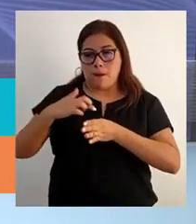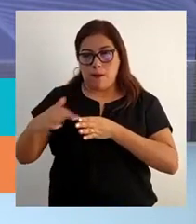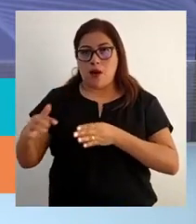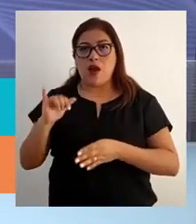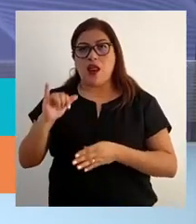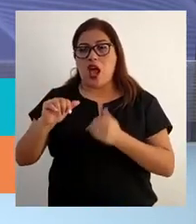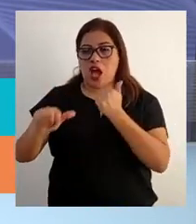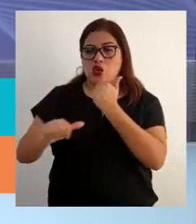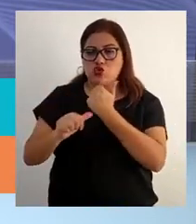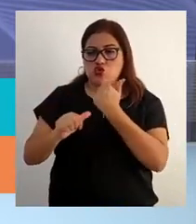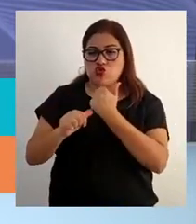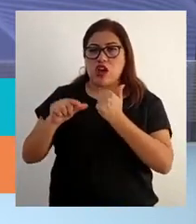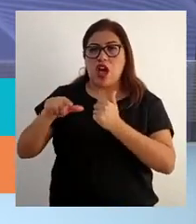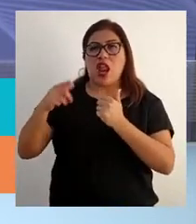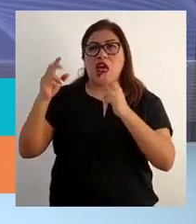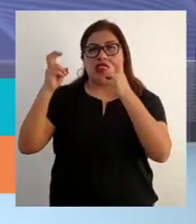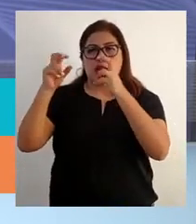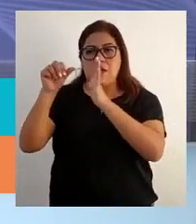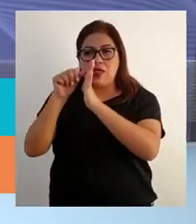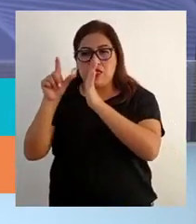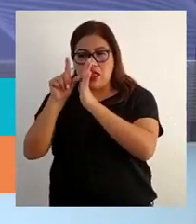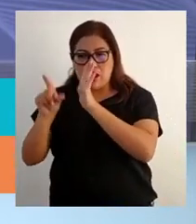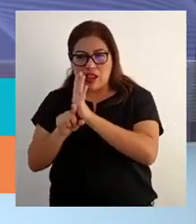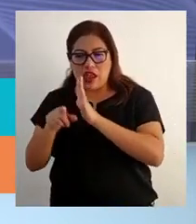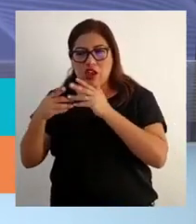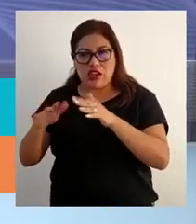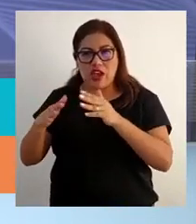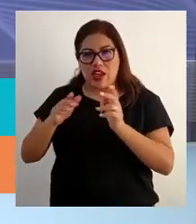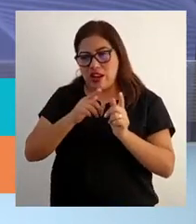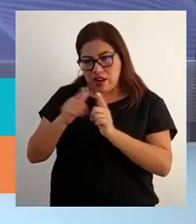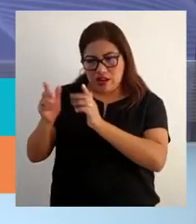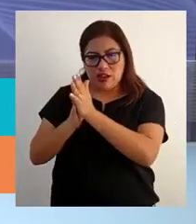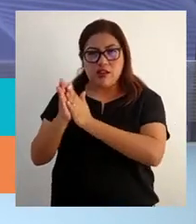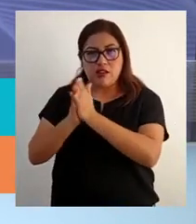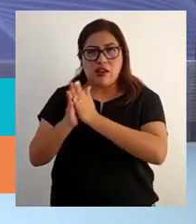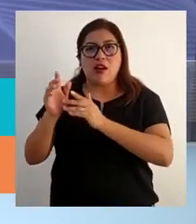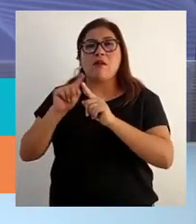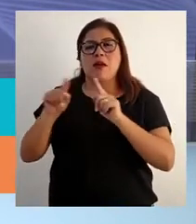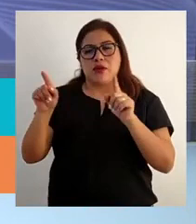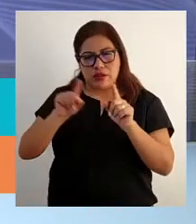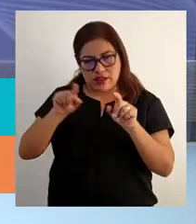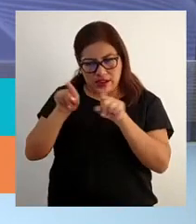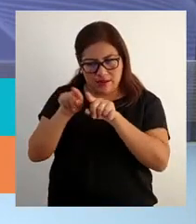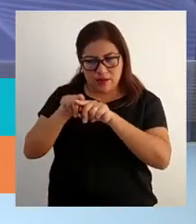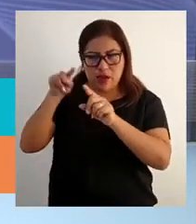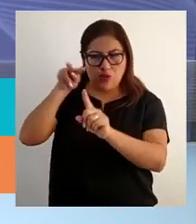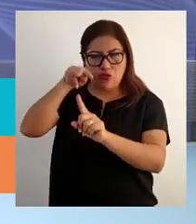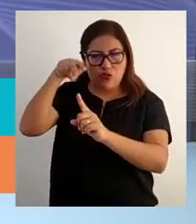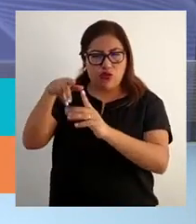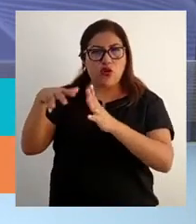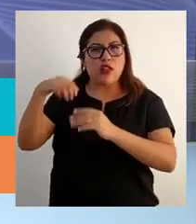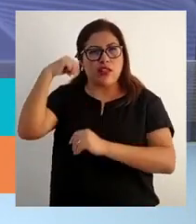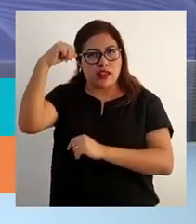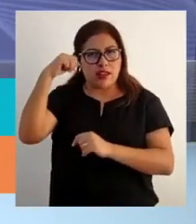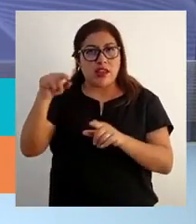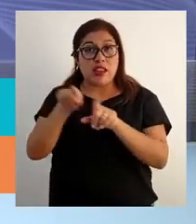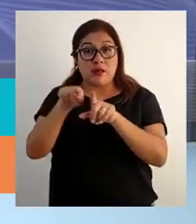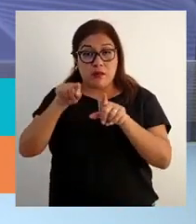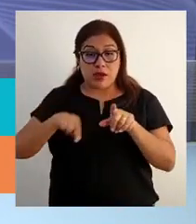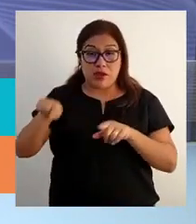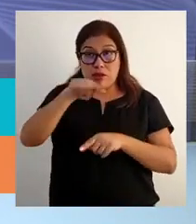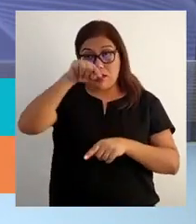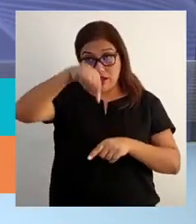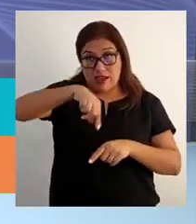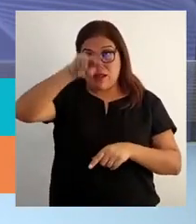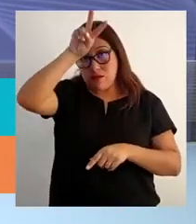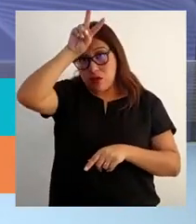jurisdiccionales preparados en derecho, sino con un enfoque de derechos humanos, ¿no? Tal es así que hoy en día en el país tenemos jueces y juezas